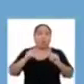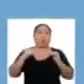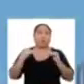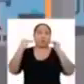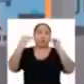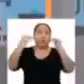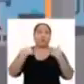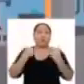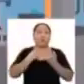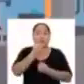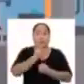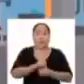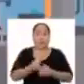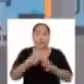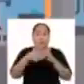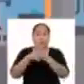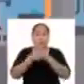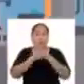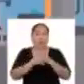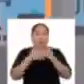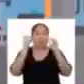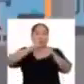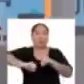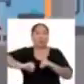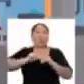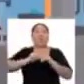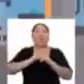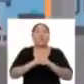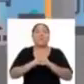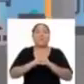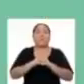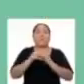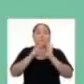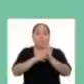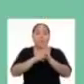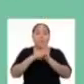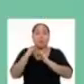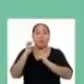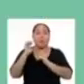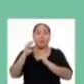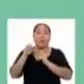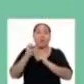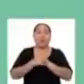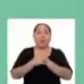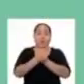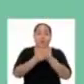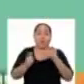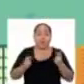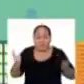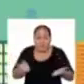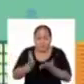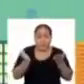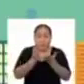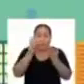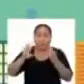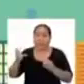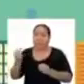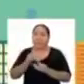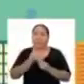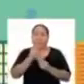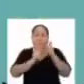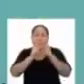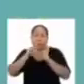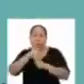En Estados Unidos se aplica el modelo económico liberal desde el siglo XIX. Se comenzó a impulsar con la llegada de una gran cantidad